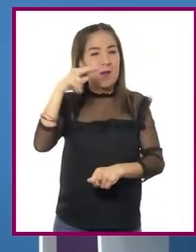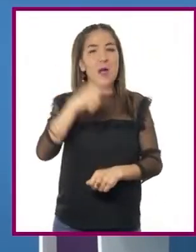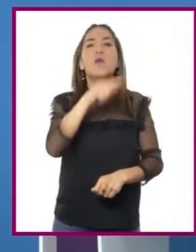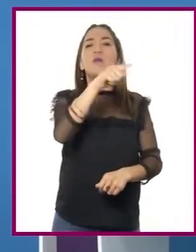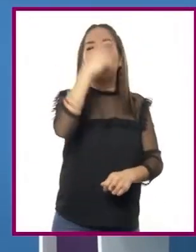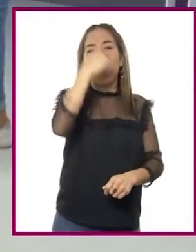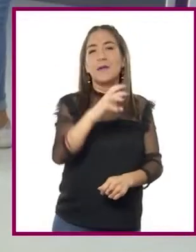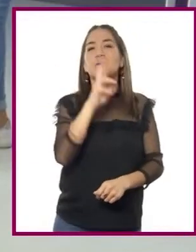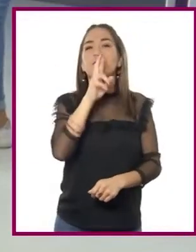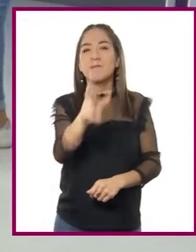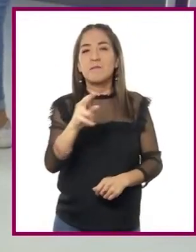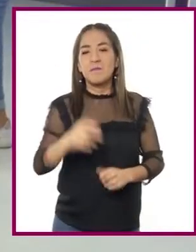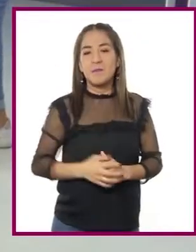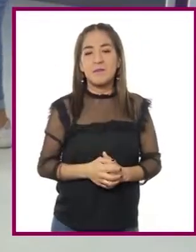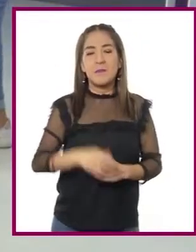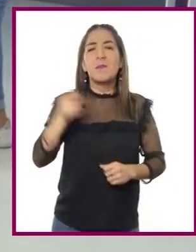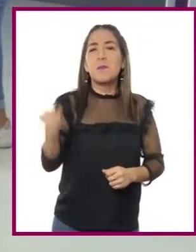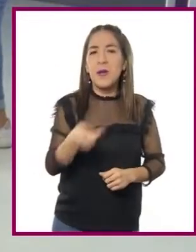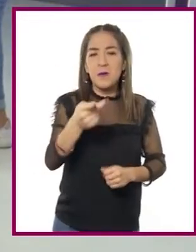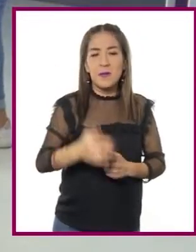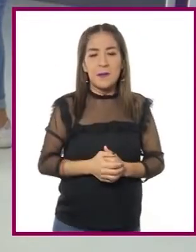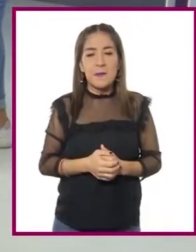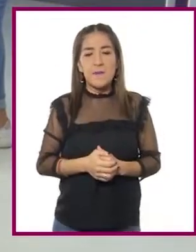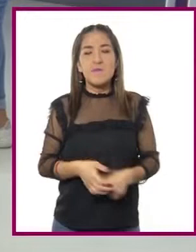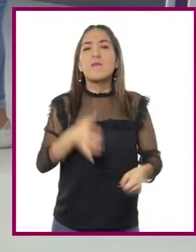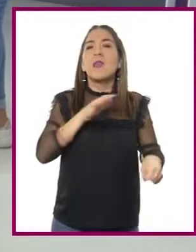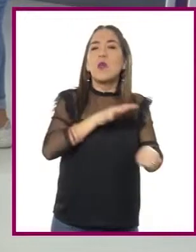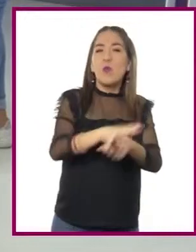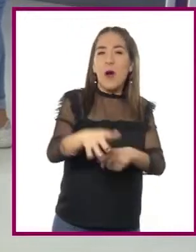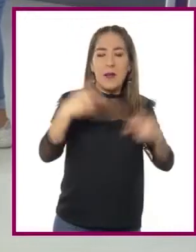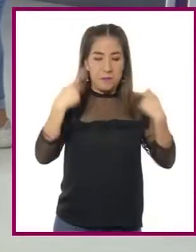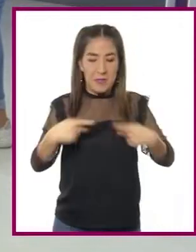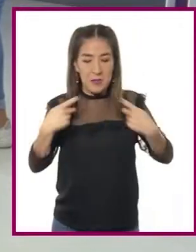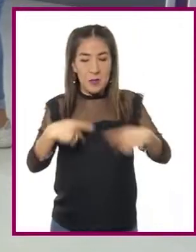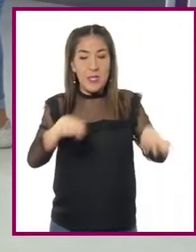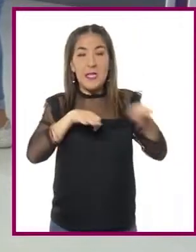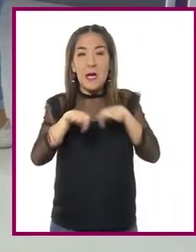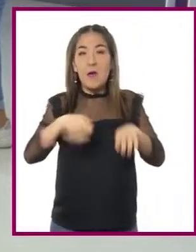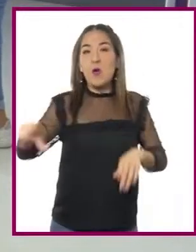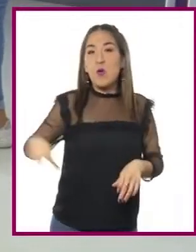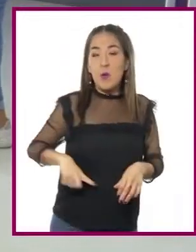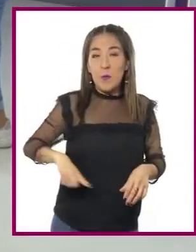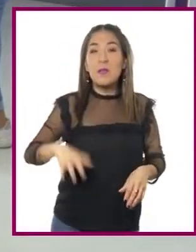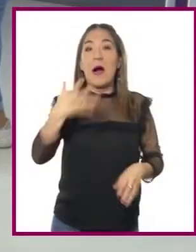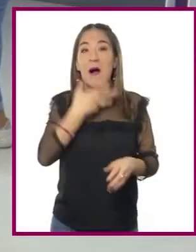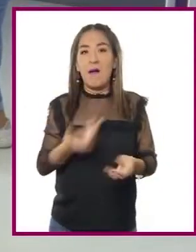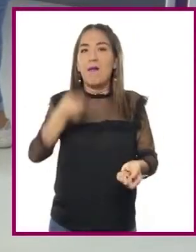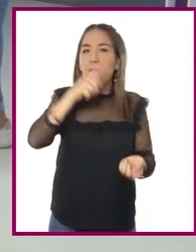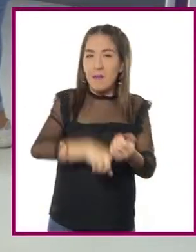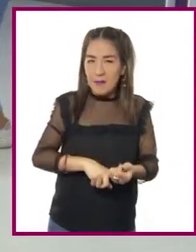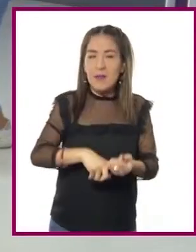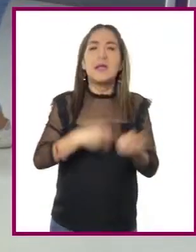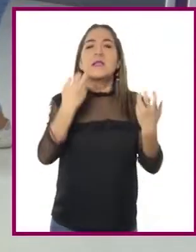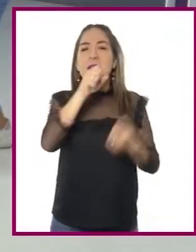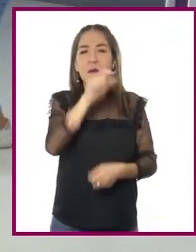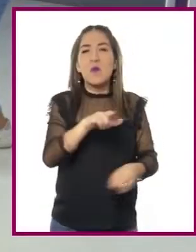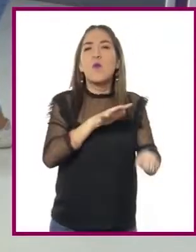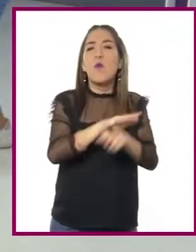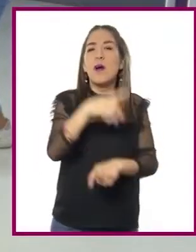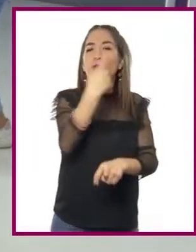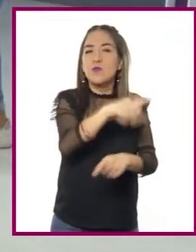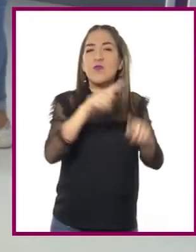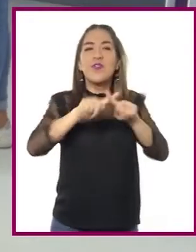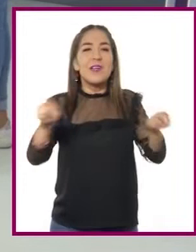pregunta: ¿qué tipo de servidoras y servidores públicos existen y qué diferencias hay entre